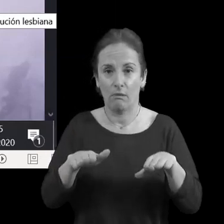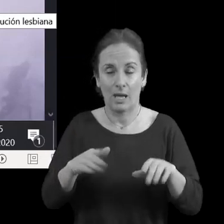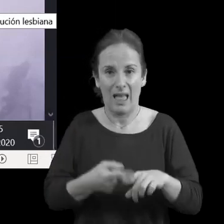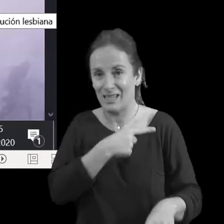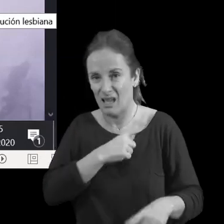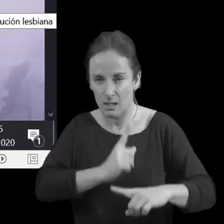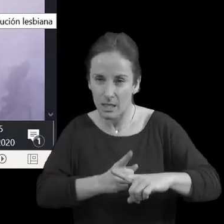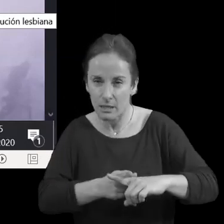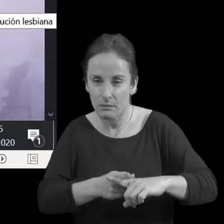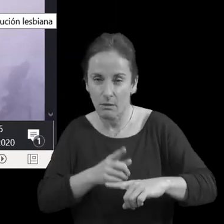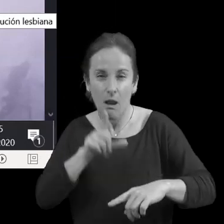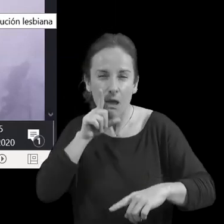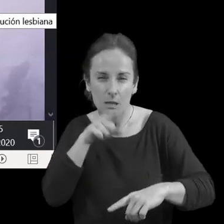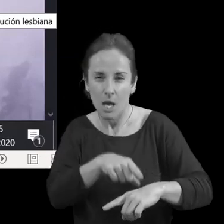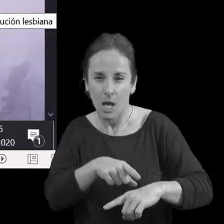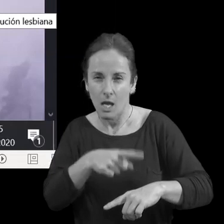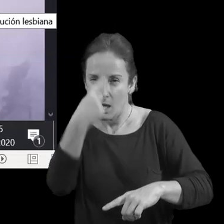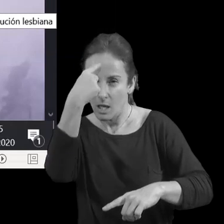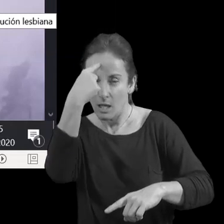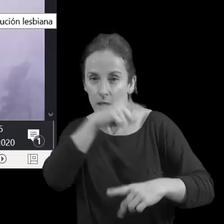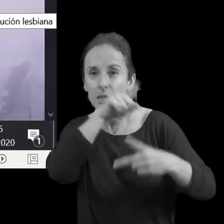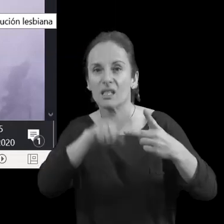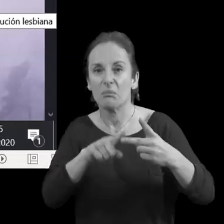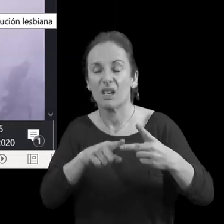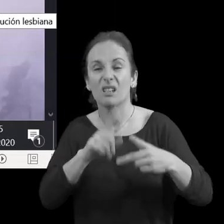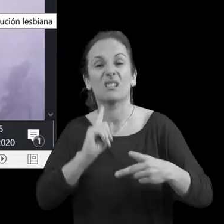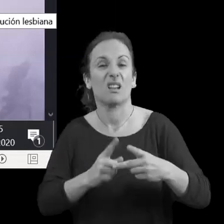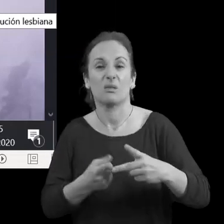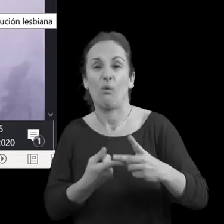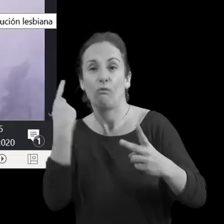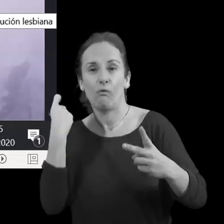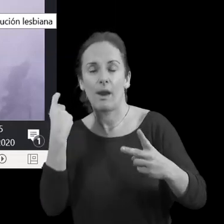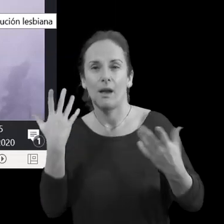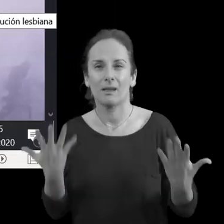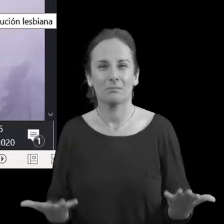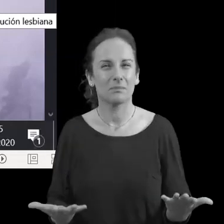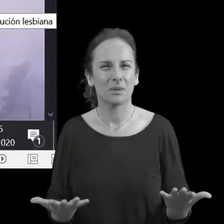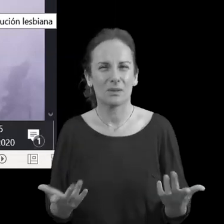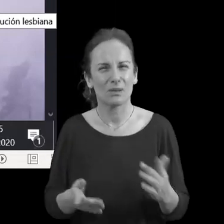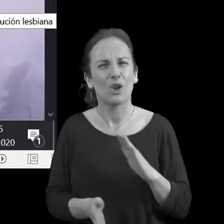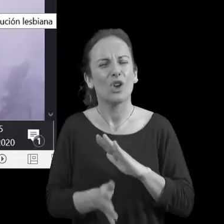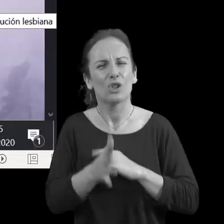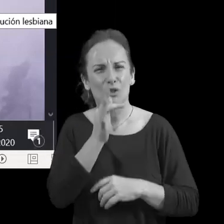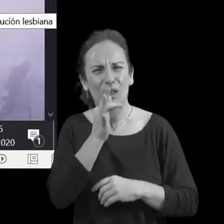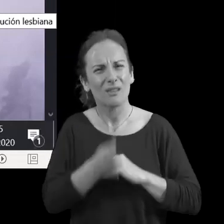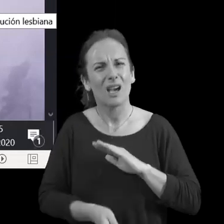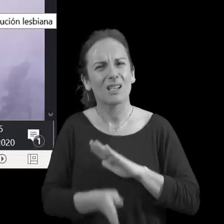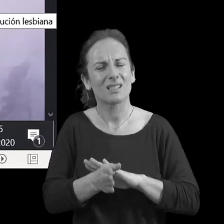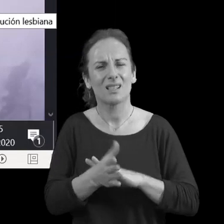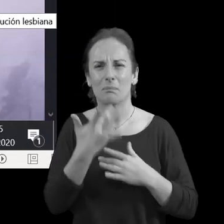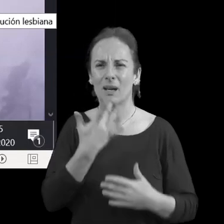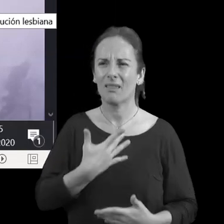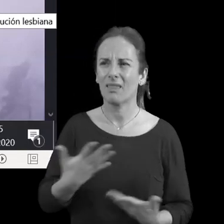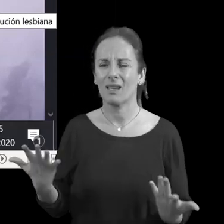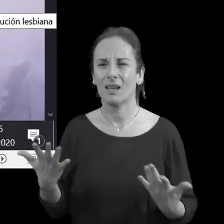Creo que seguimos todavía luchando con estos discursos, estas imágenes en los que parece que no tenemos esta sexualidad autónoma,